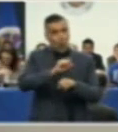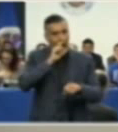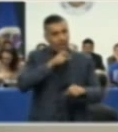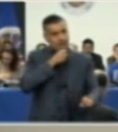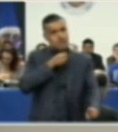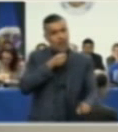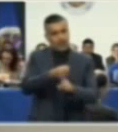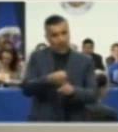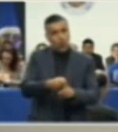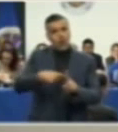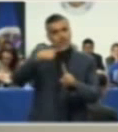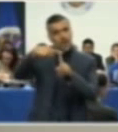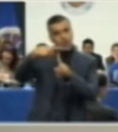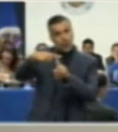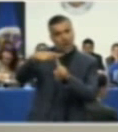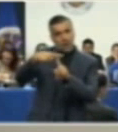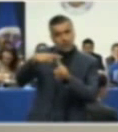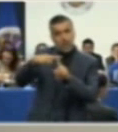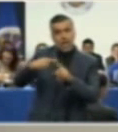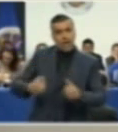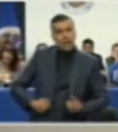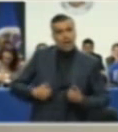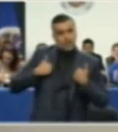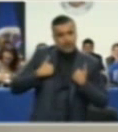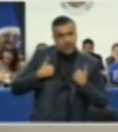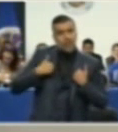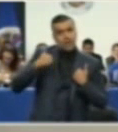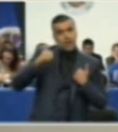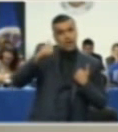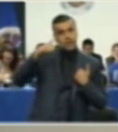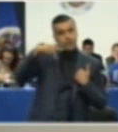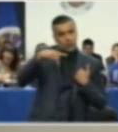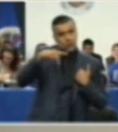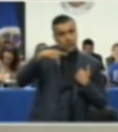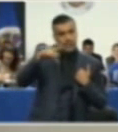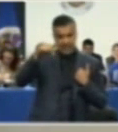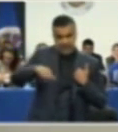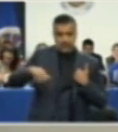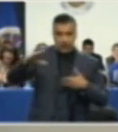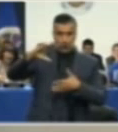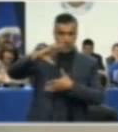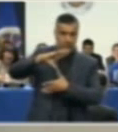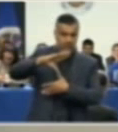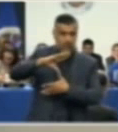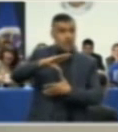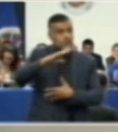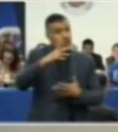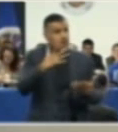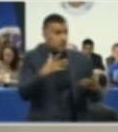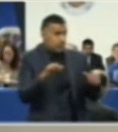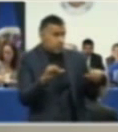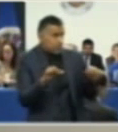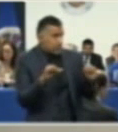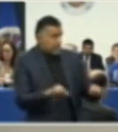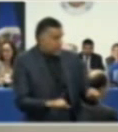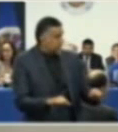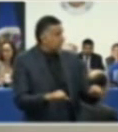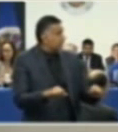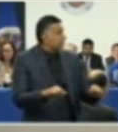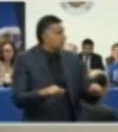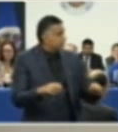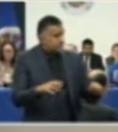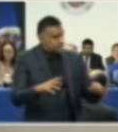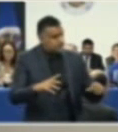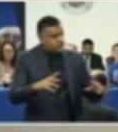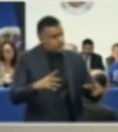impactado de manera favorable en la vida de las personas de este continente, que pudiese tomar cartas